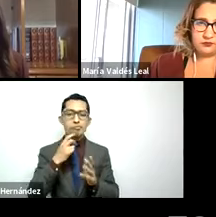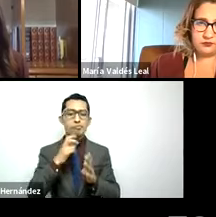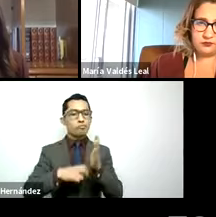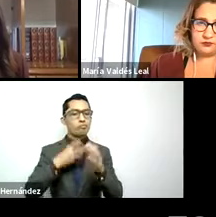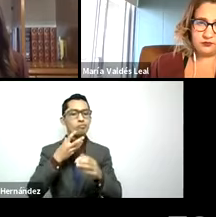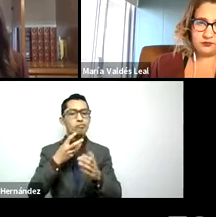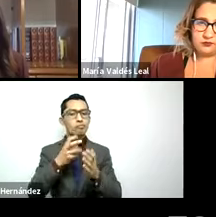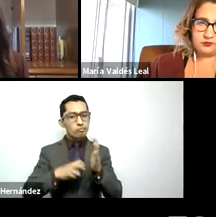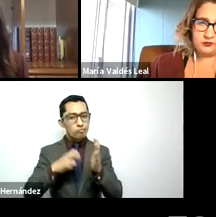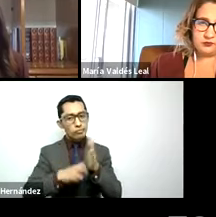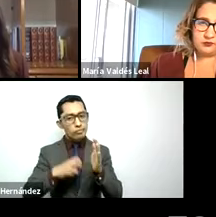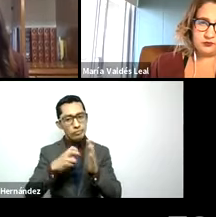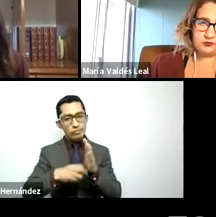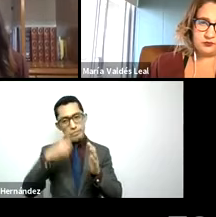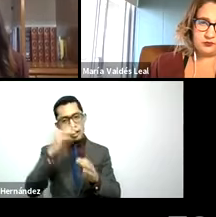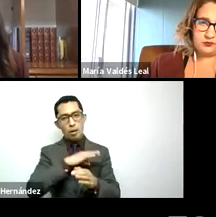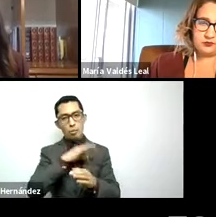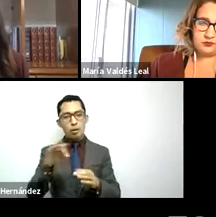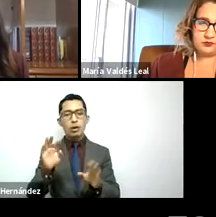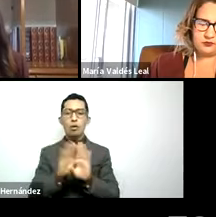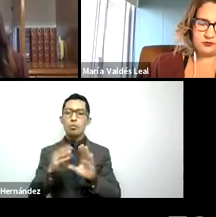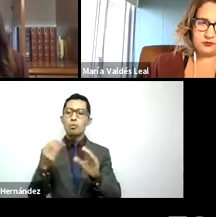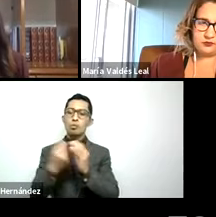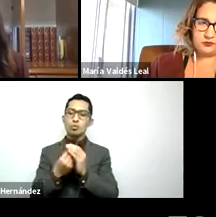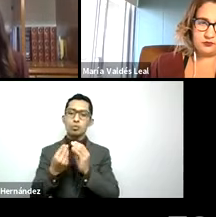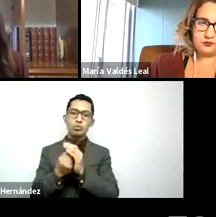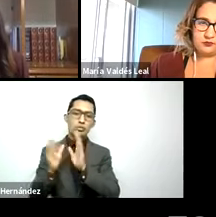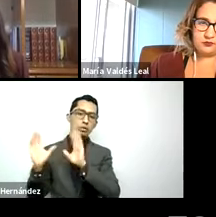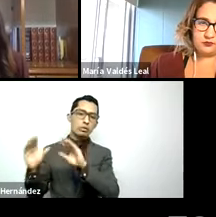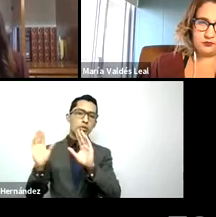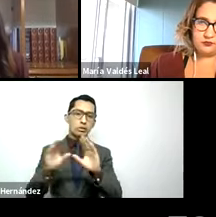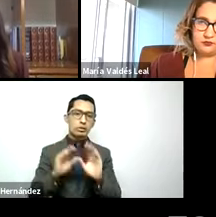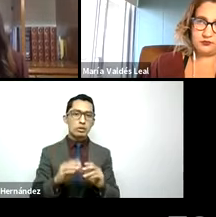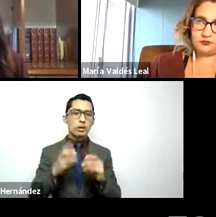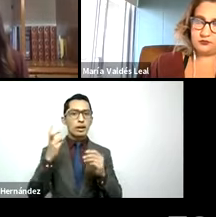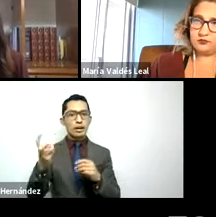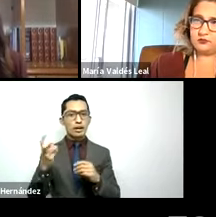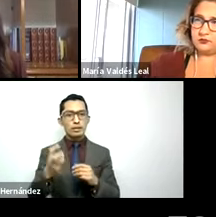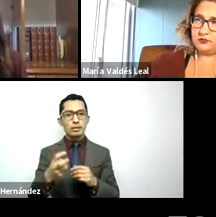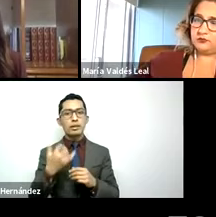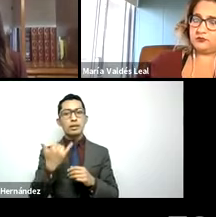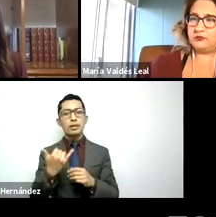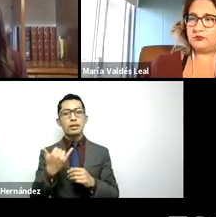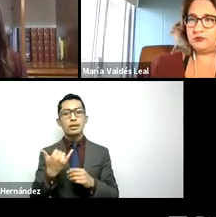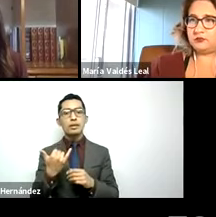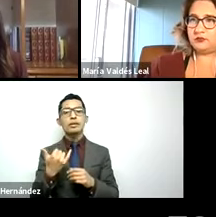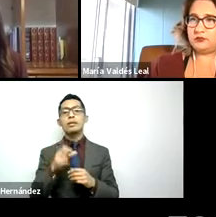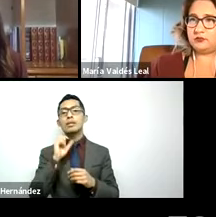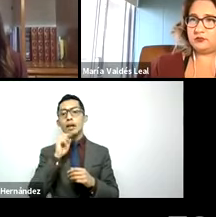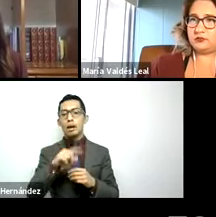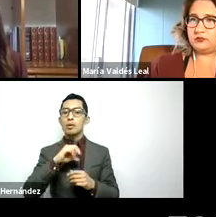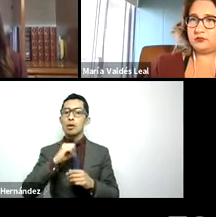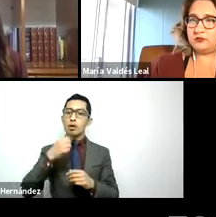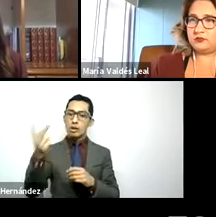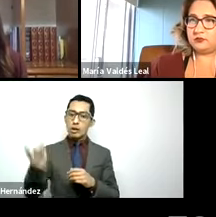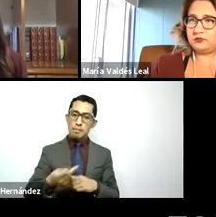para poder lograrlo, como capacitaciones o demás. Y de la mano de esta, nos preguntan, y creo que esta es una